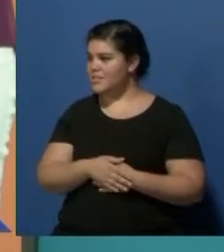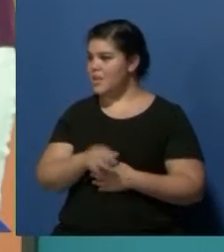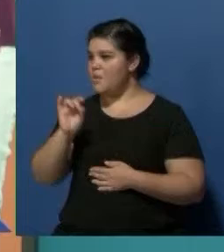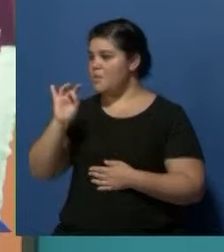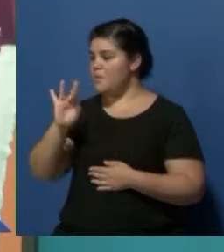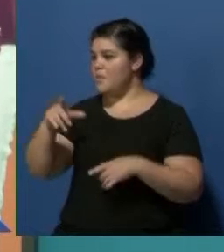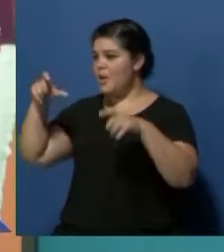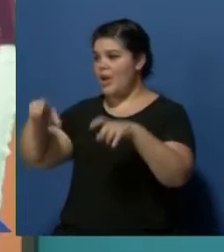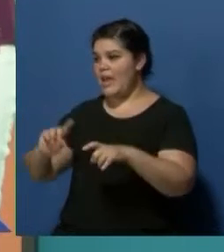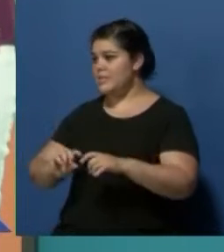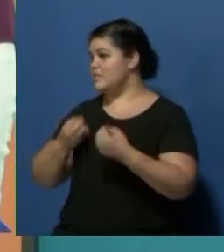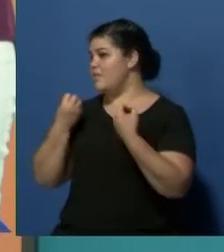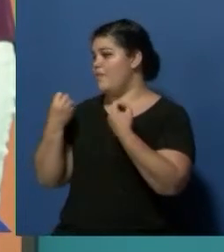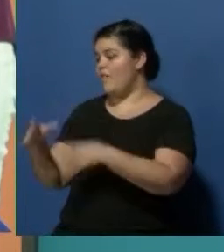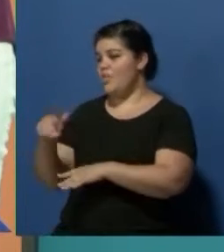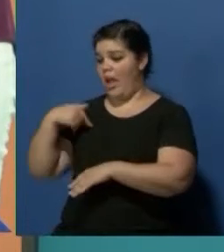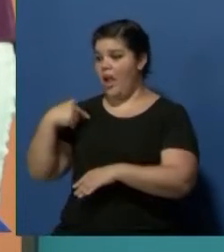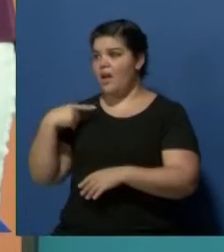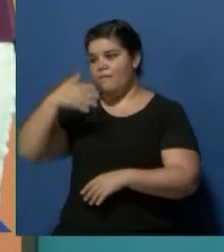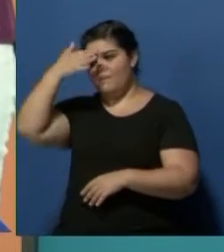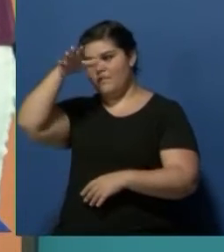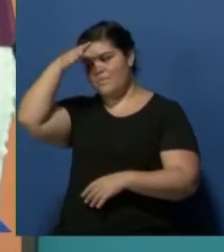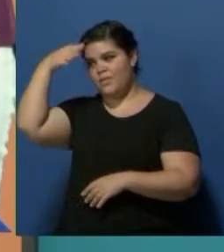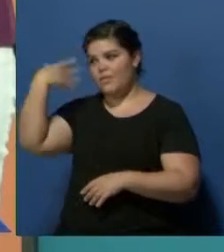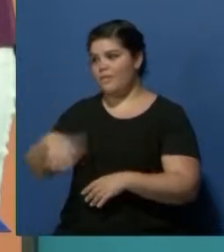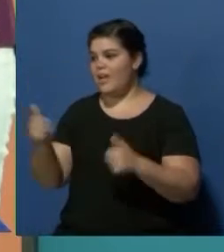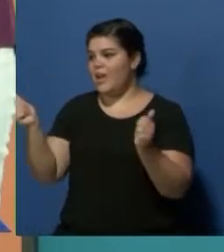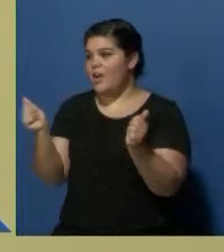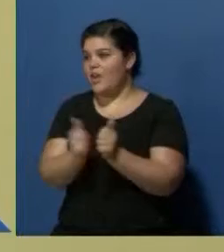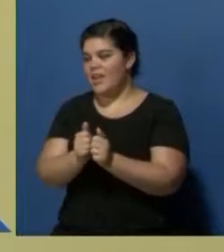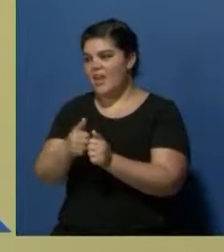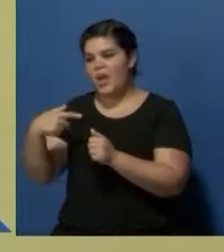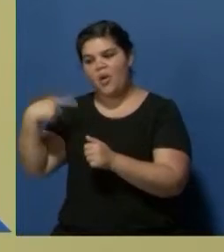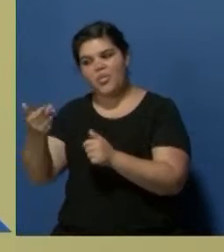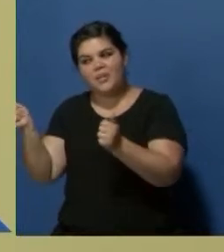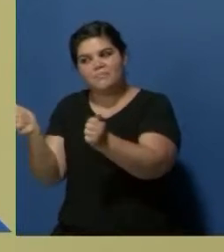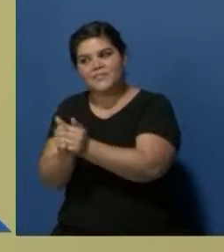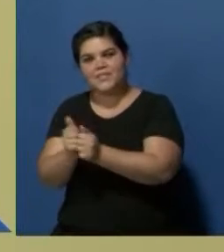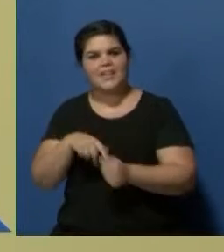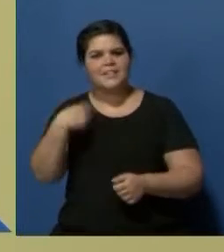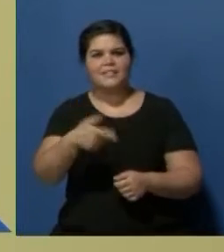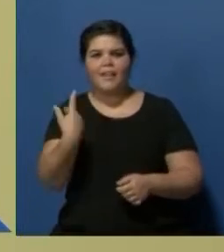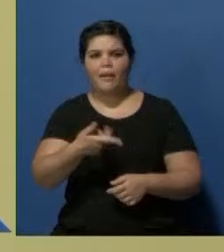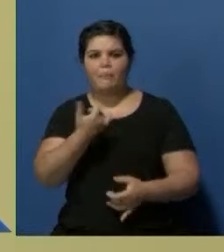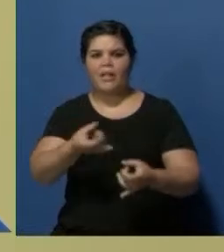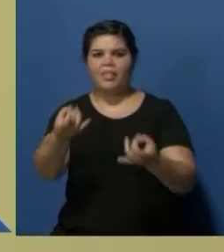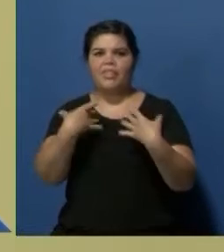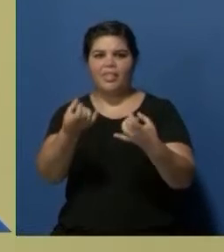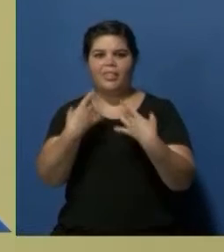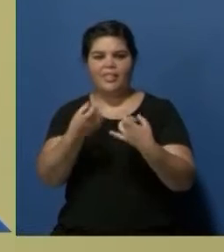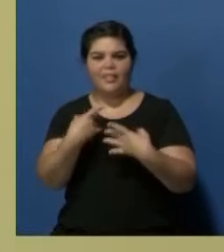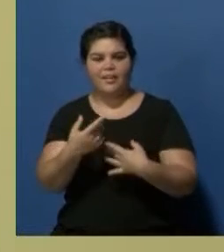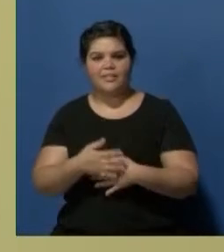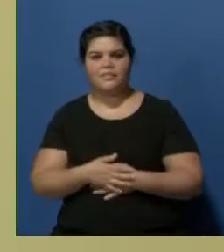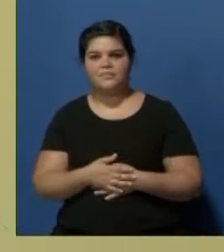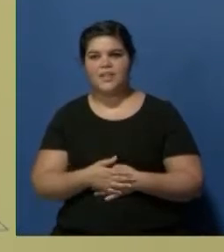las canchas, sino que finalmente estás aquí con nosotros y bien acompañado. Siempre me pasa factura, Lucía. Por las dudas, que se olvide. La semana, ya el día